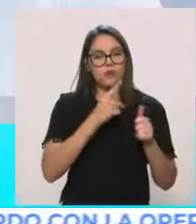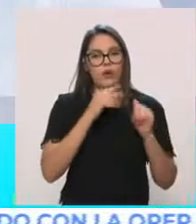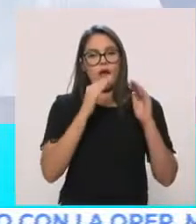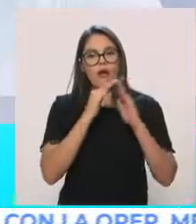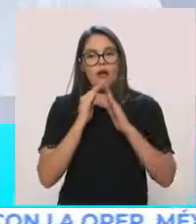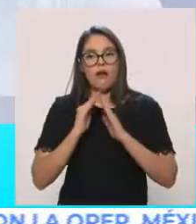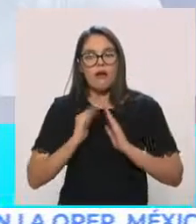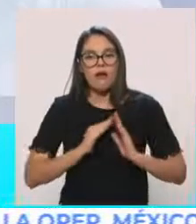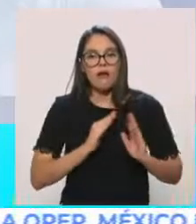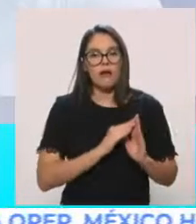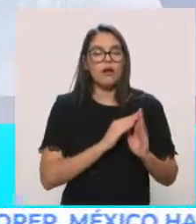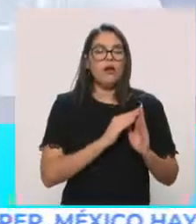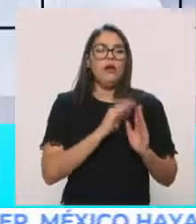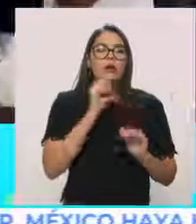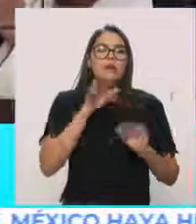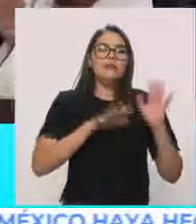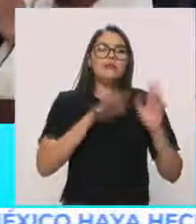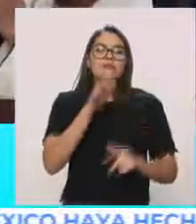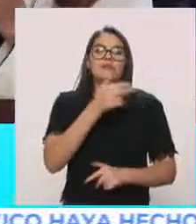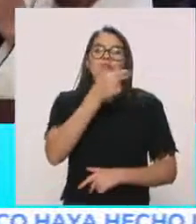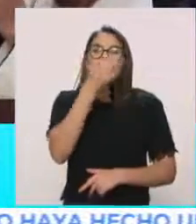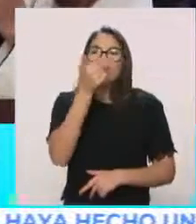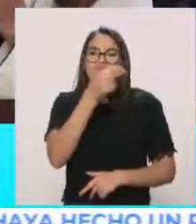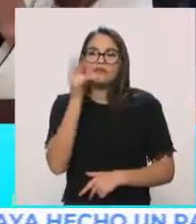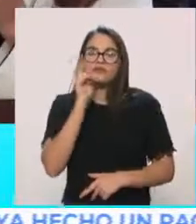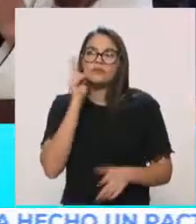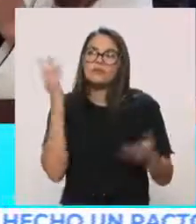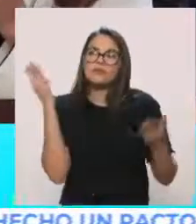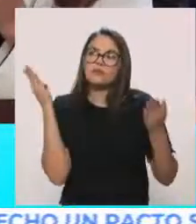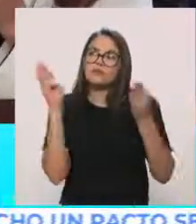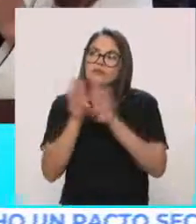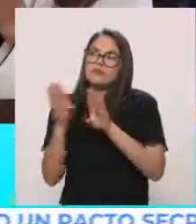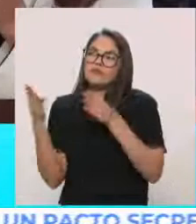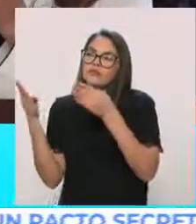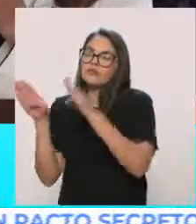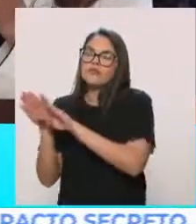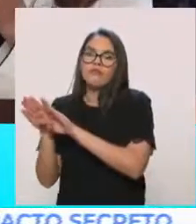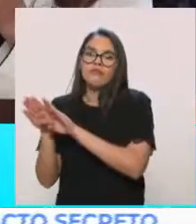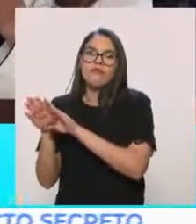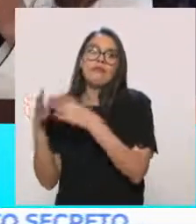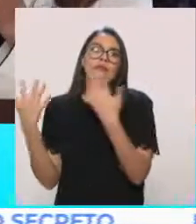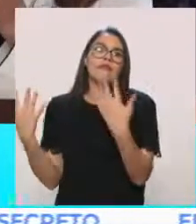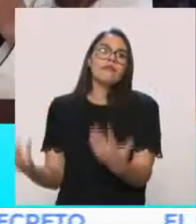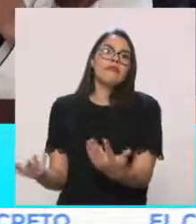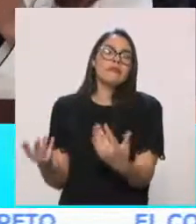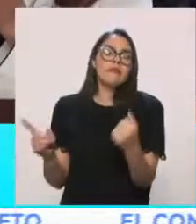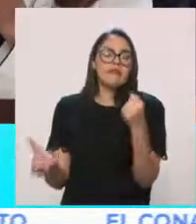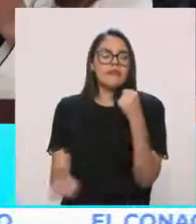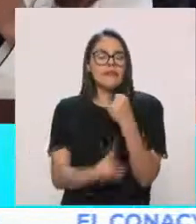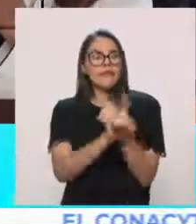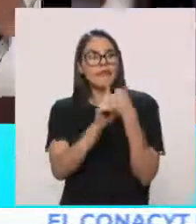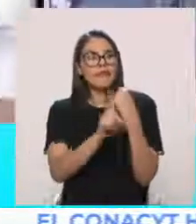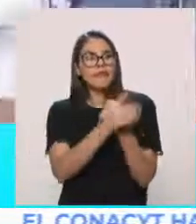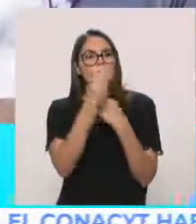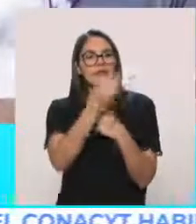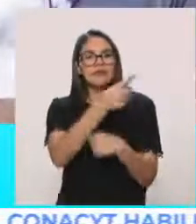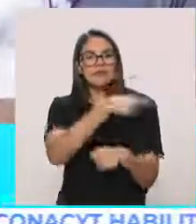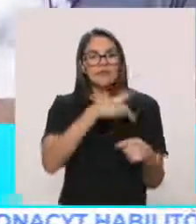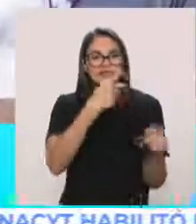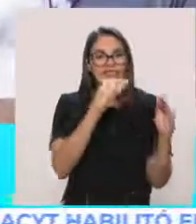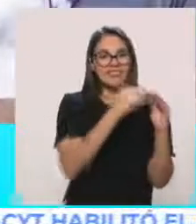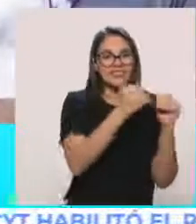hoteles, lo cual al momento de verse cerrados, pues se vieron afectadas. La gran mayoría fue expulsada a la